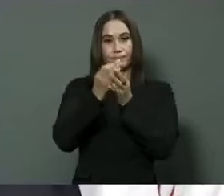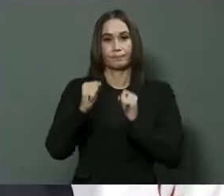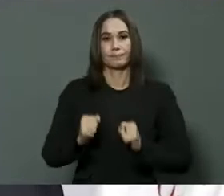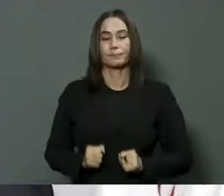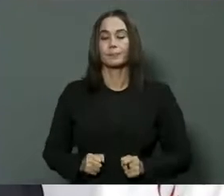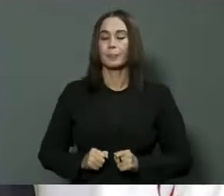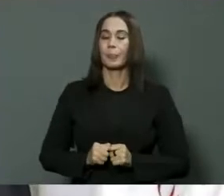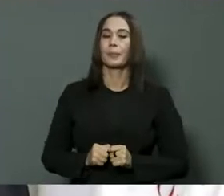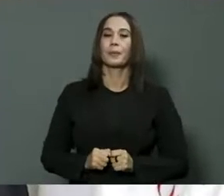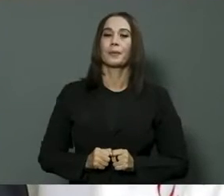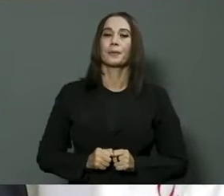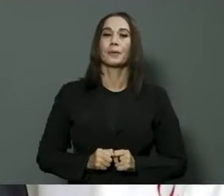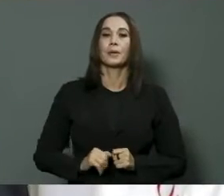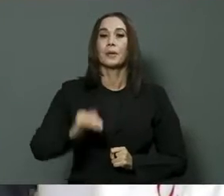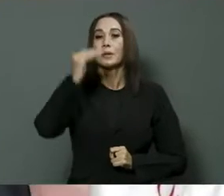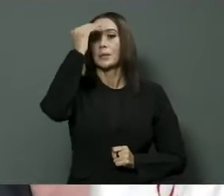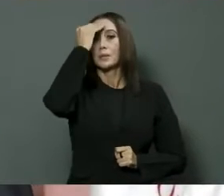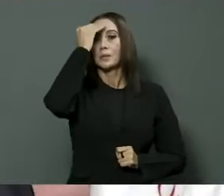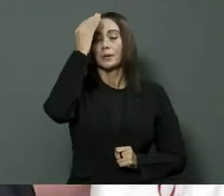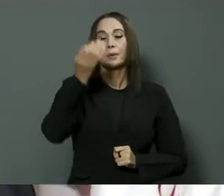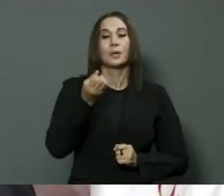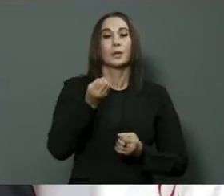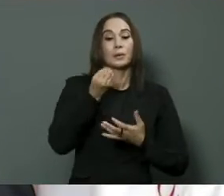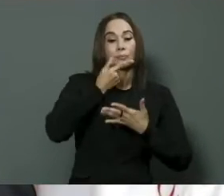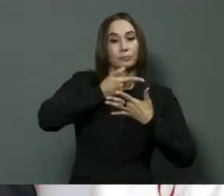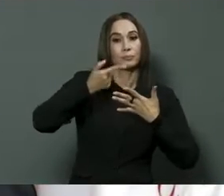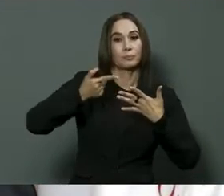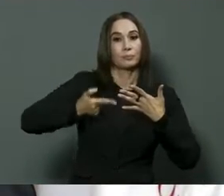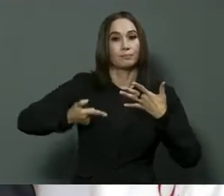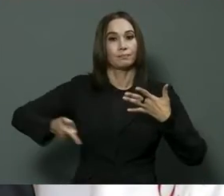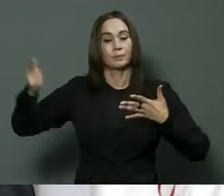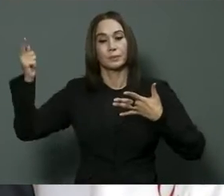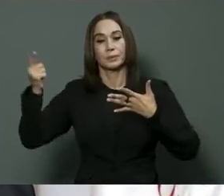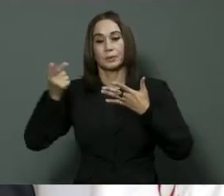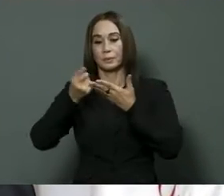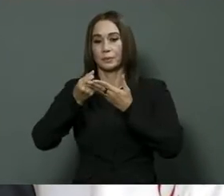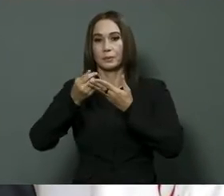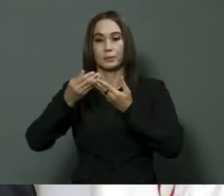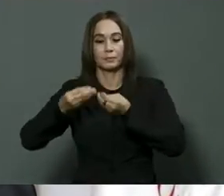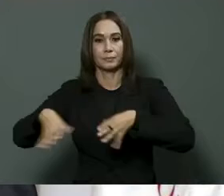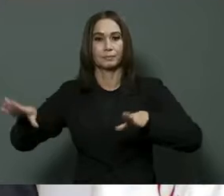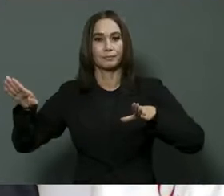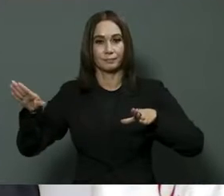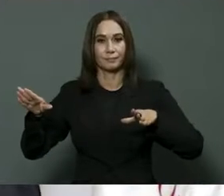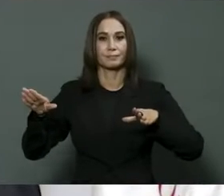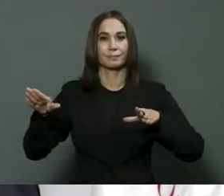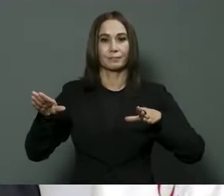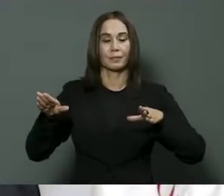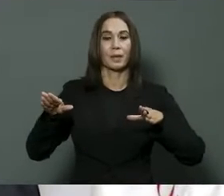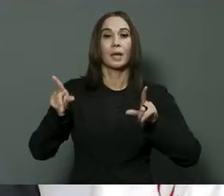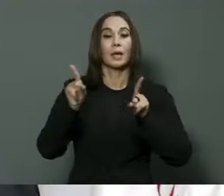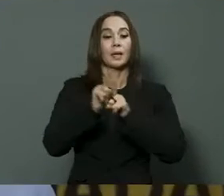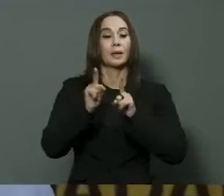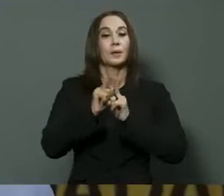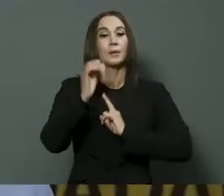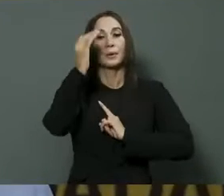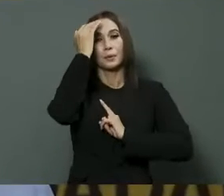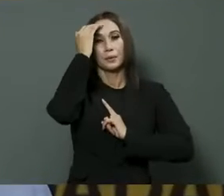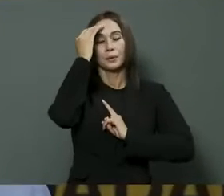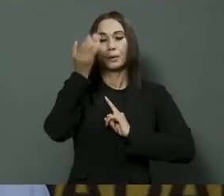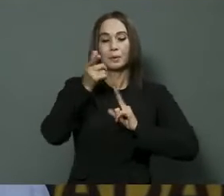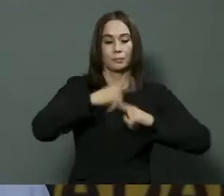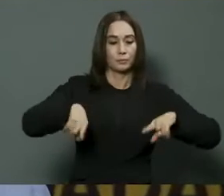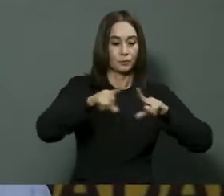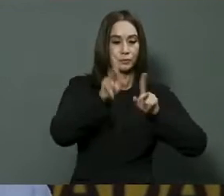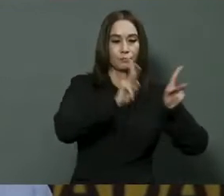Hemos caído en la cuenta de que muchas cosas se nos han salido de las manos. Hemos contactado muchos